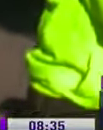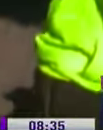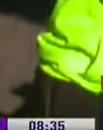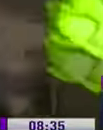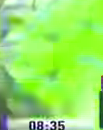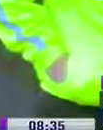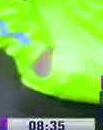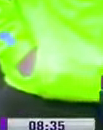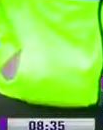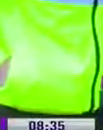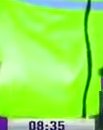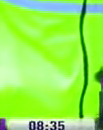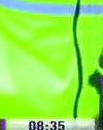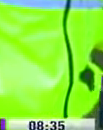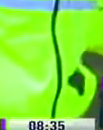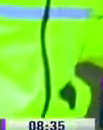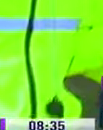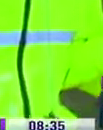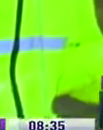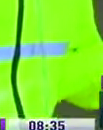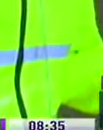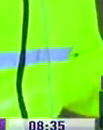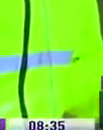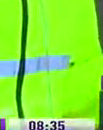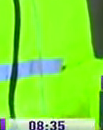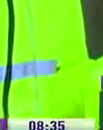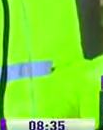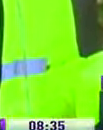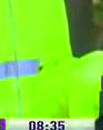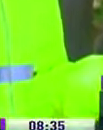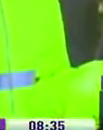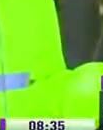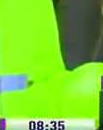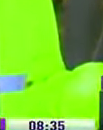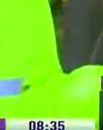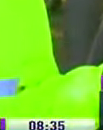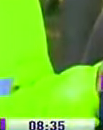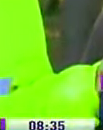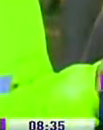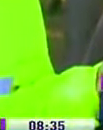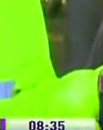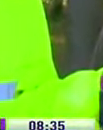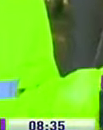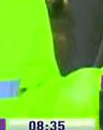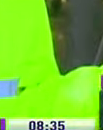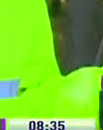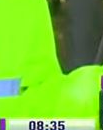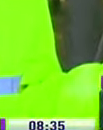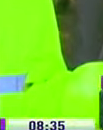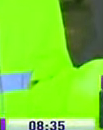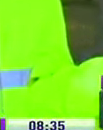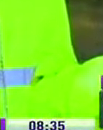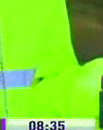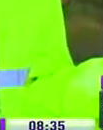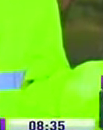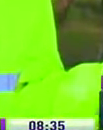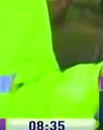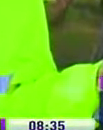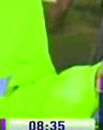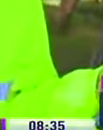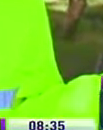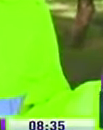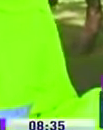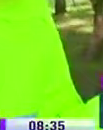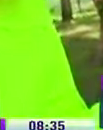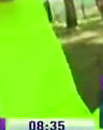suegra. Tienen que, señores, tienen que votar en su propio lugar de basura. No sean cochinos, no sean sucios. Dejen de ser sucios.